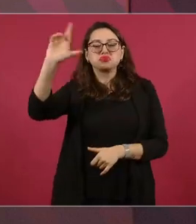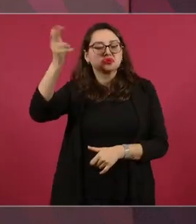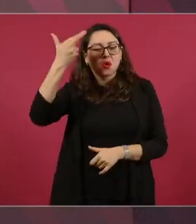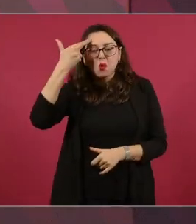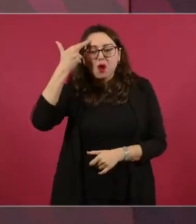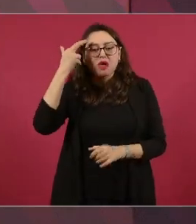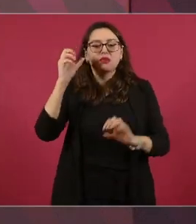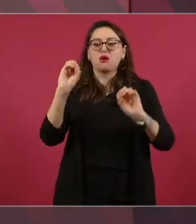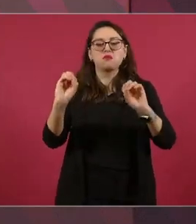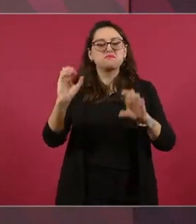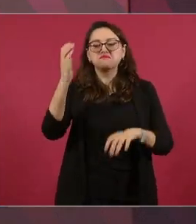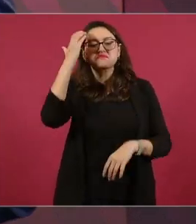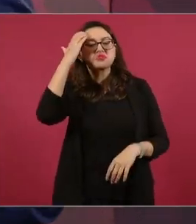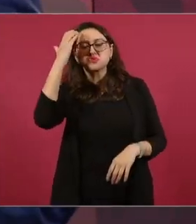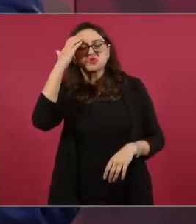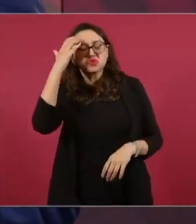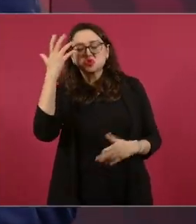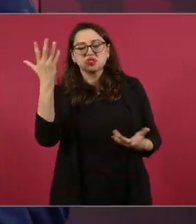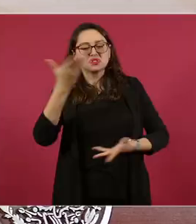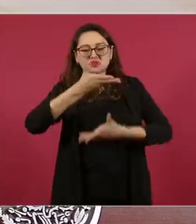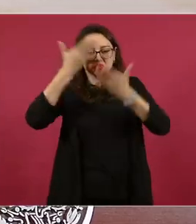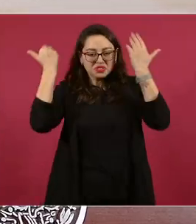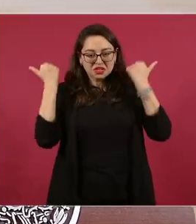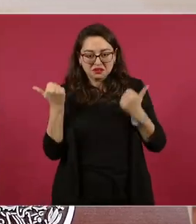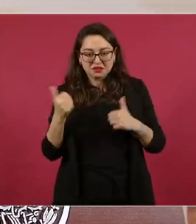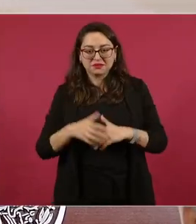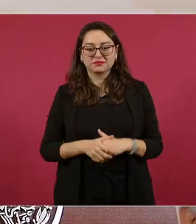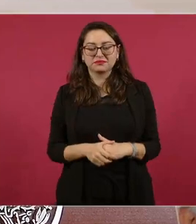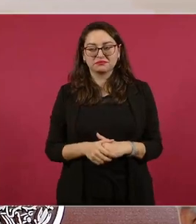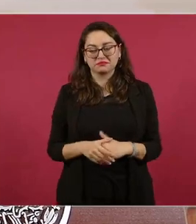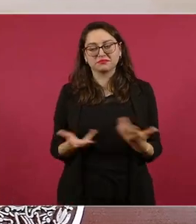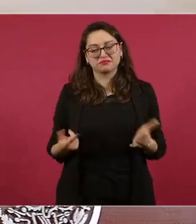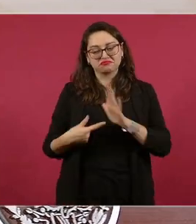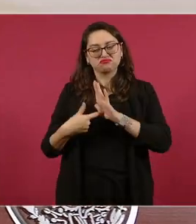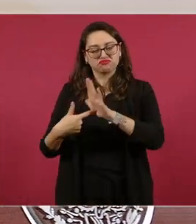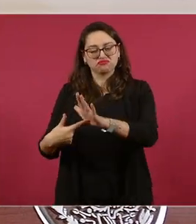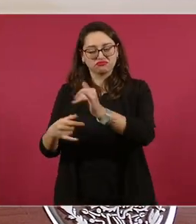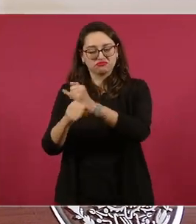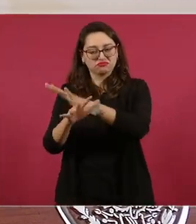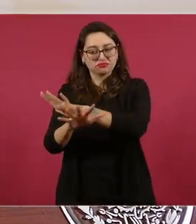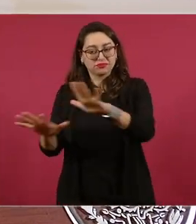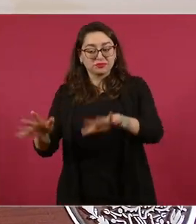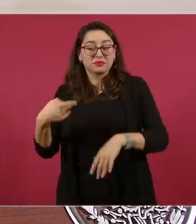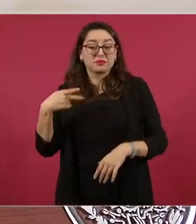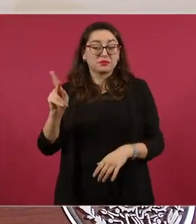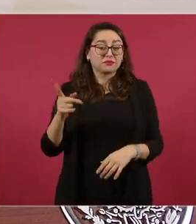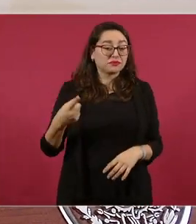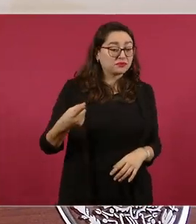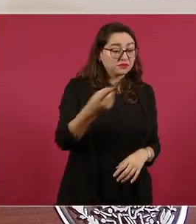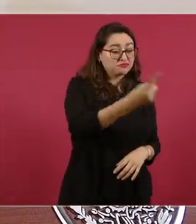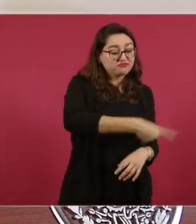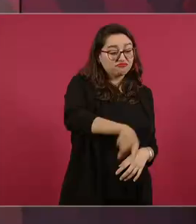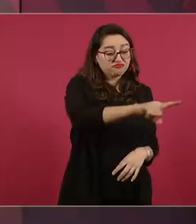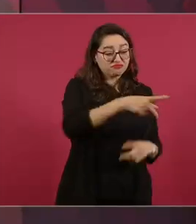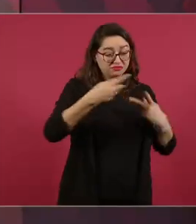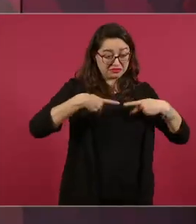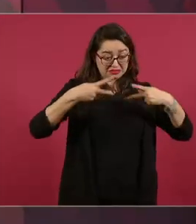pasado muchas veces, o sea, es decirle a muchos, como la señora,